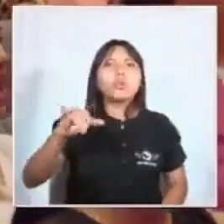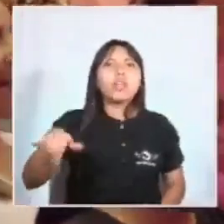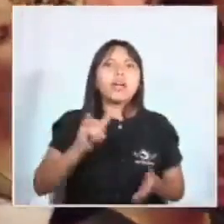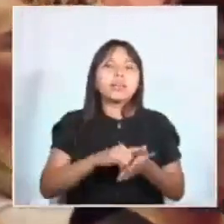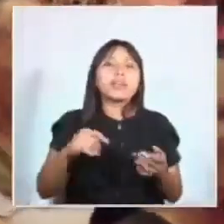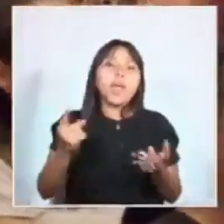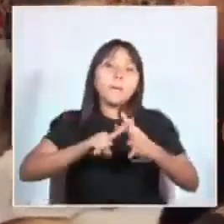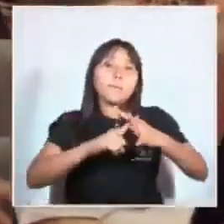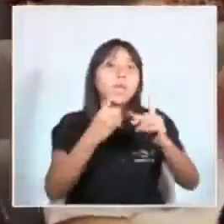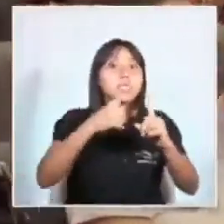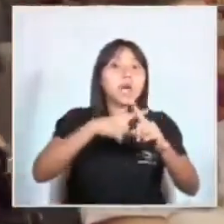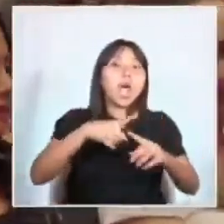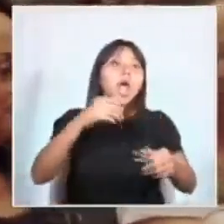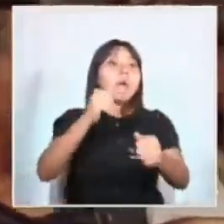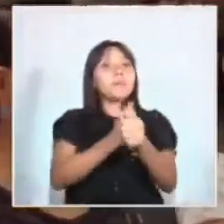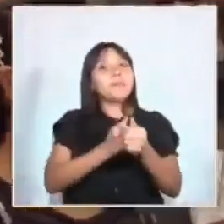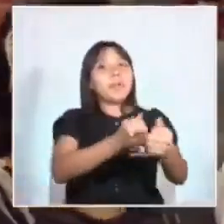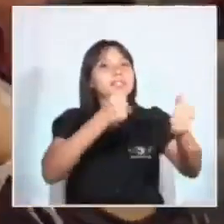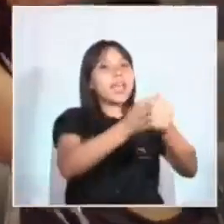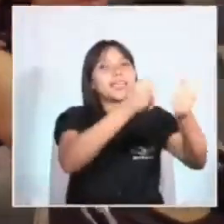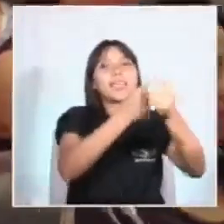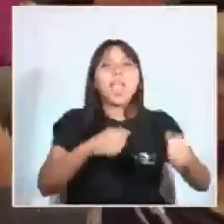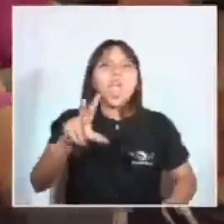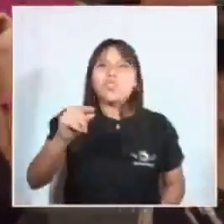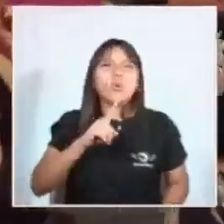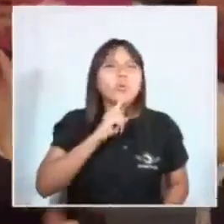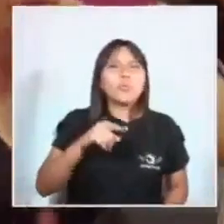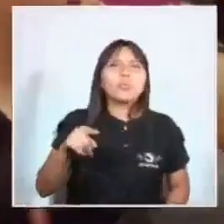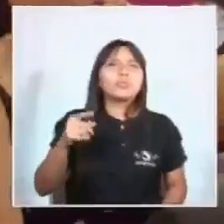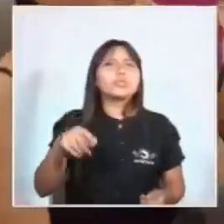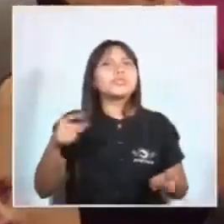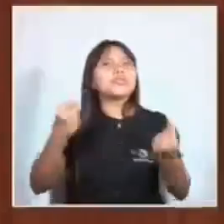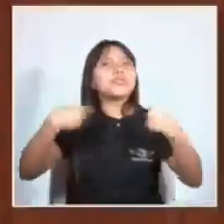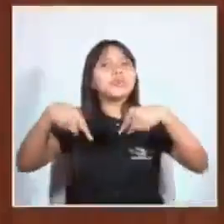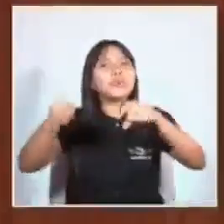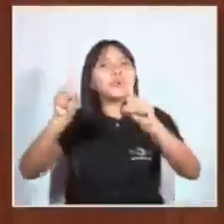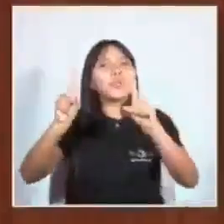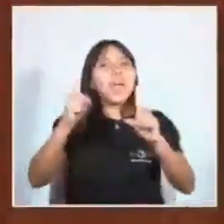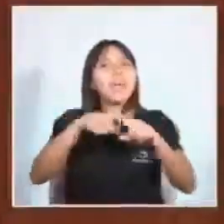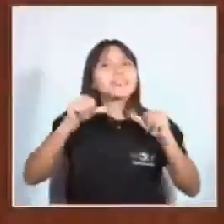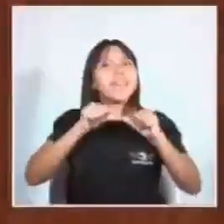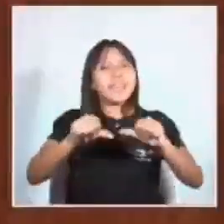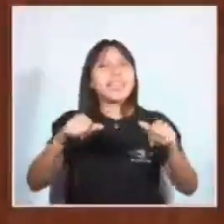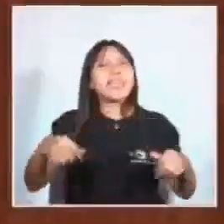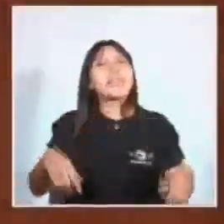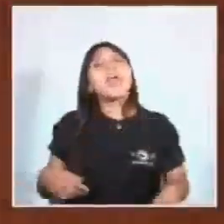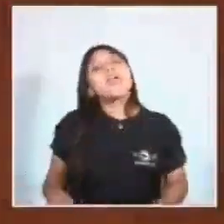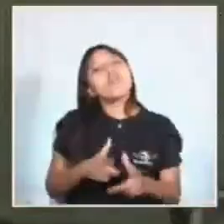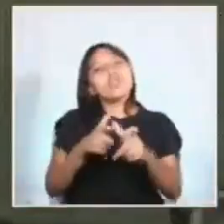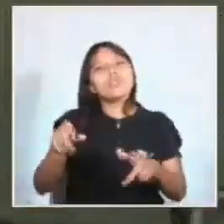perseguir. No voy a seguir corriendo. Yo soy la que va a tomar